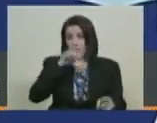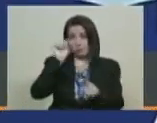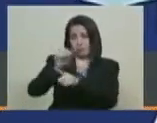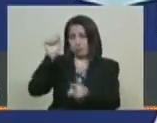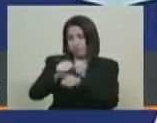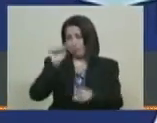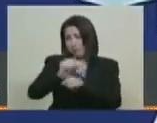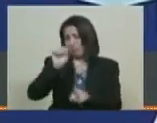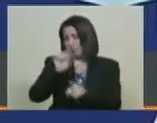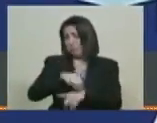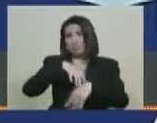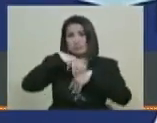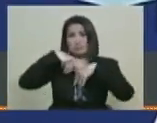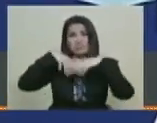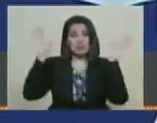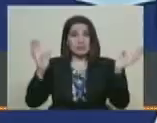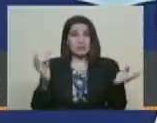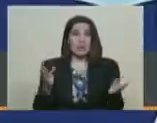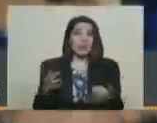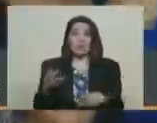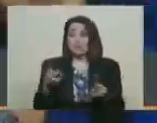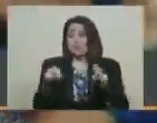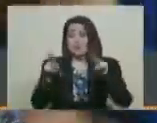una revolcada, compadre.